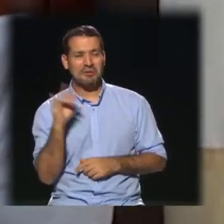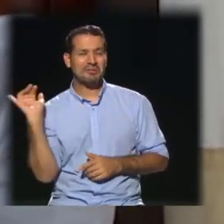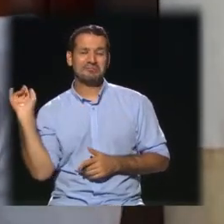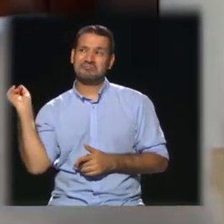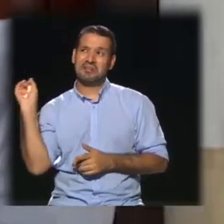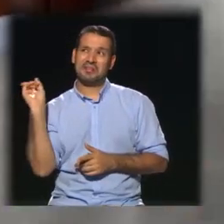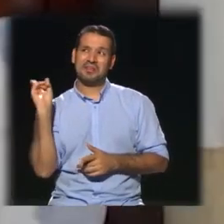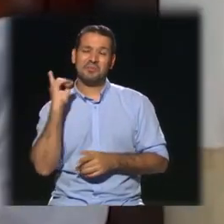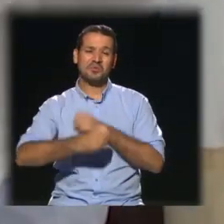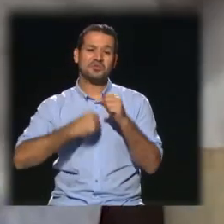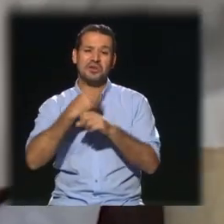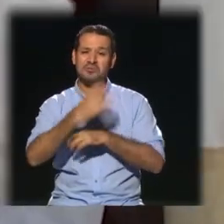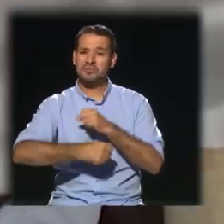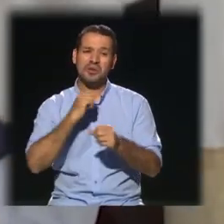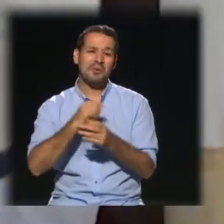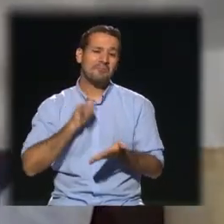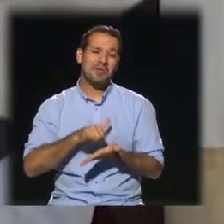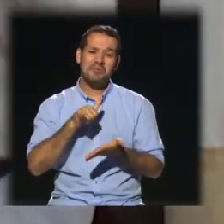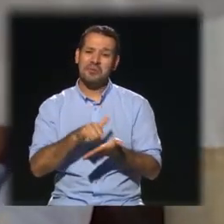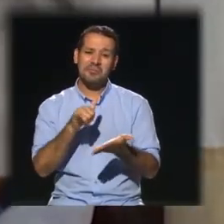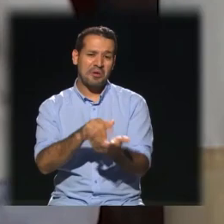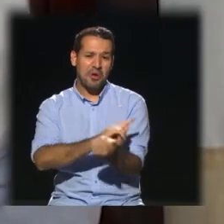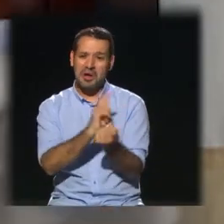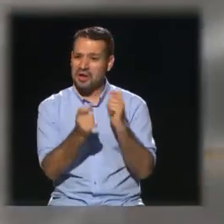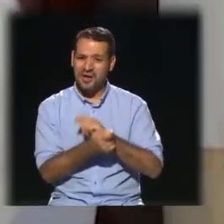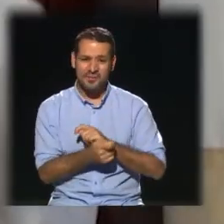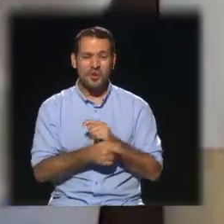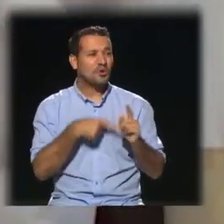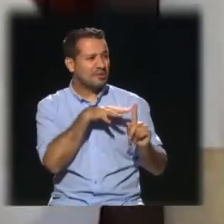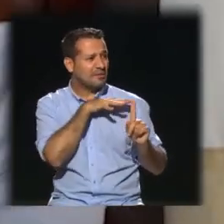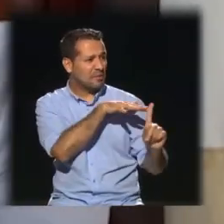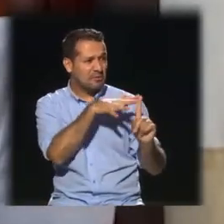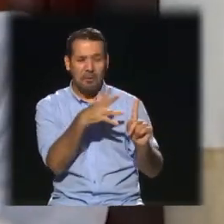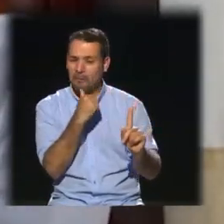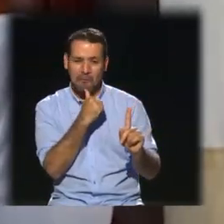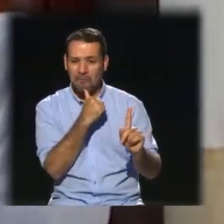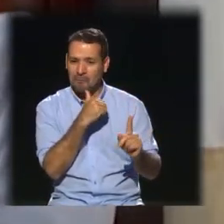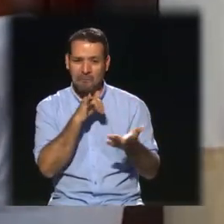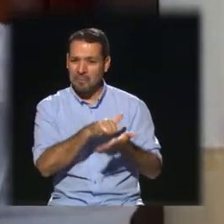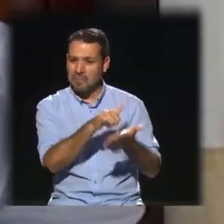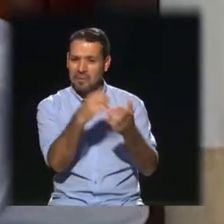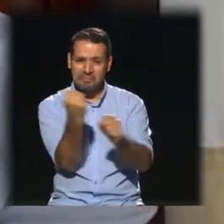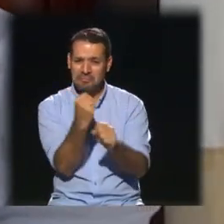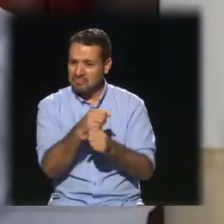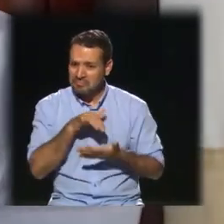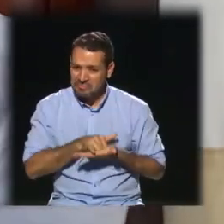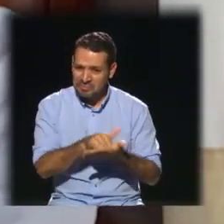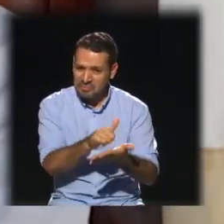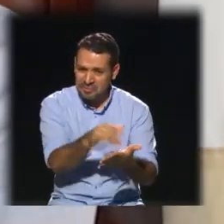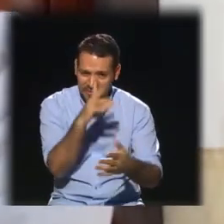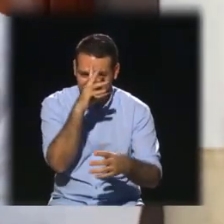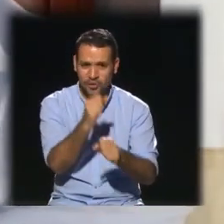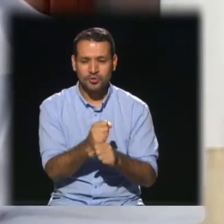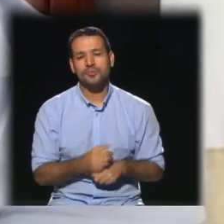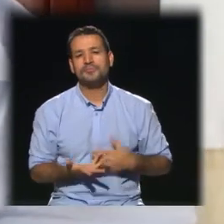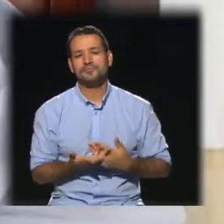mismo y que eso no debe cambiar y que lo viejo, lo que es allá de atrás, que eso es lo máximo, lo mejor. A ver, bótame una y yo te explico. A ver, te voy a